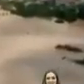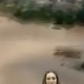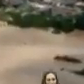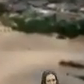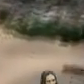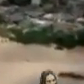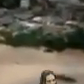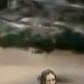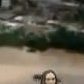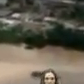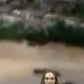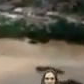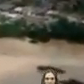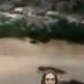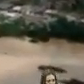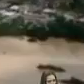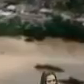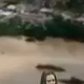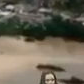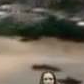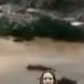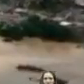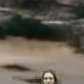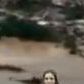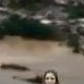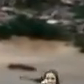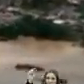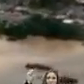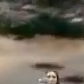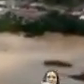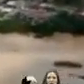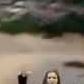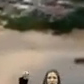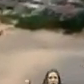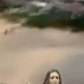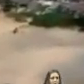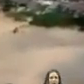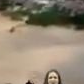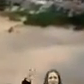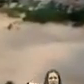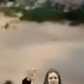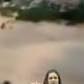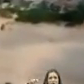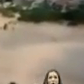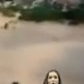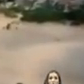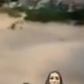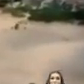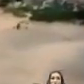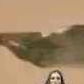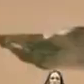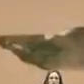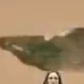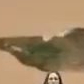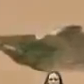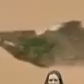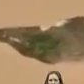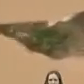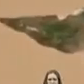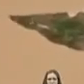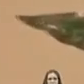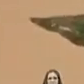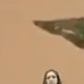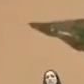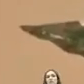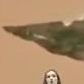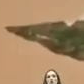pesar de su distancia geográfica, comparten el haber resistido torrenciales lluvias y sus consecuencias durante las últimas horas. Así lucen los